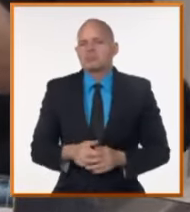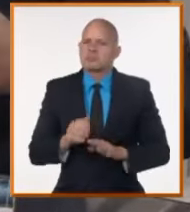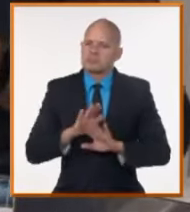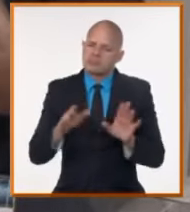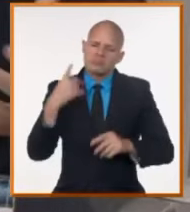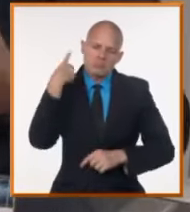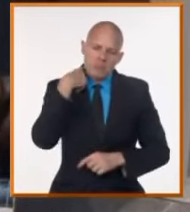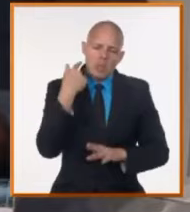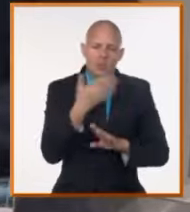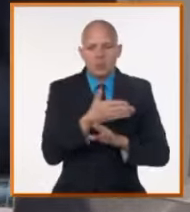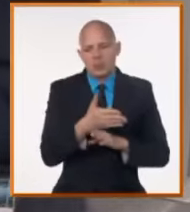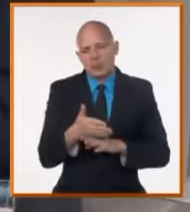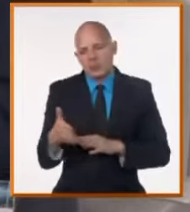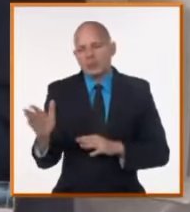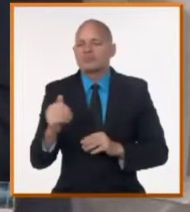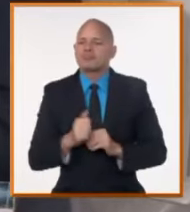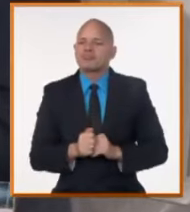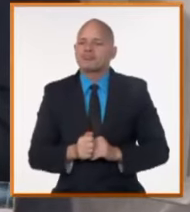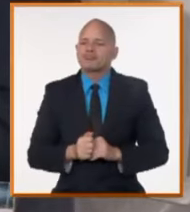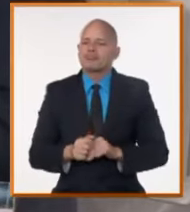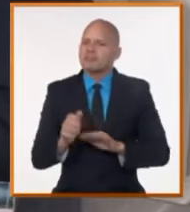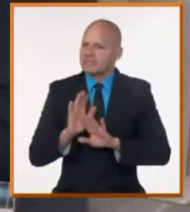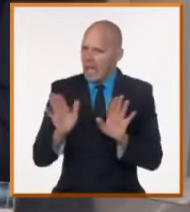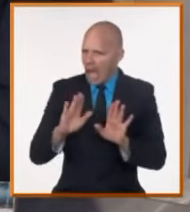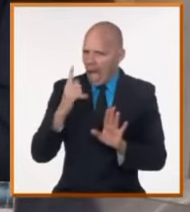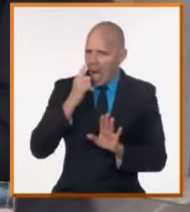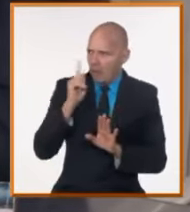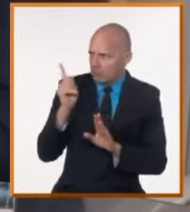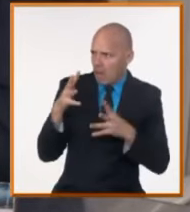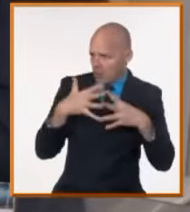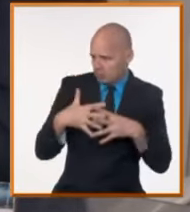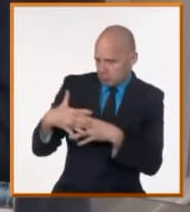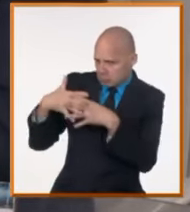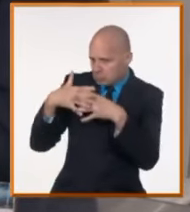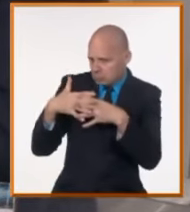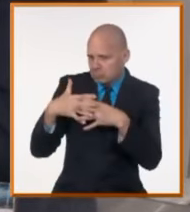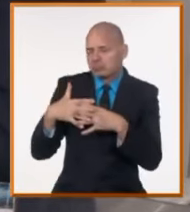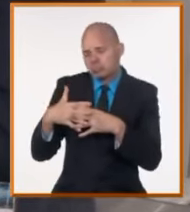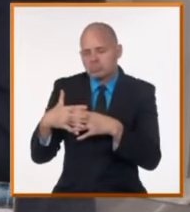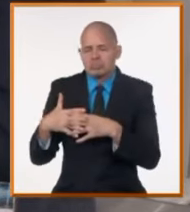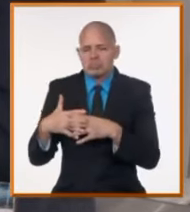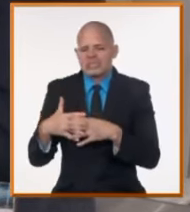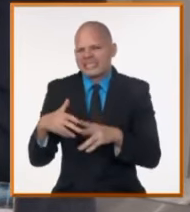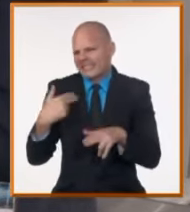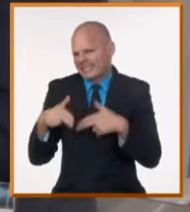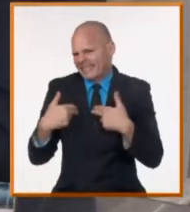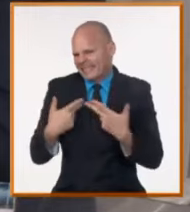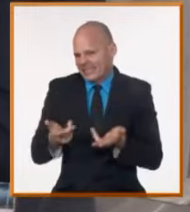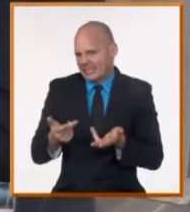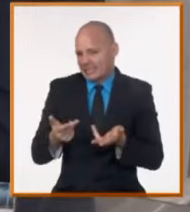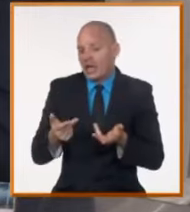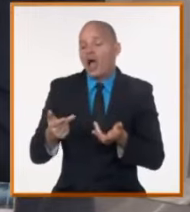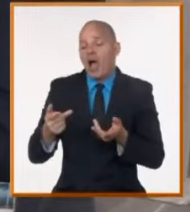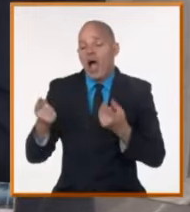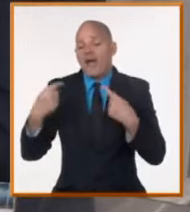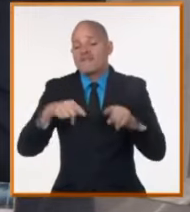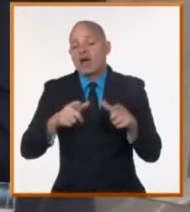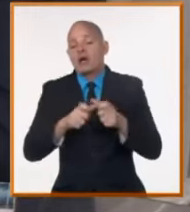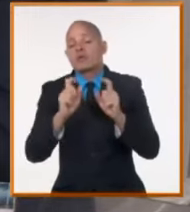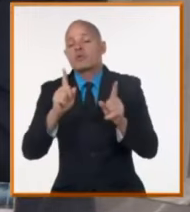Estados Unidos, los distintos mecanismos que utilizó Estados Unidos, se decidió llevar el tema al Congreso Anfitriónico de Panamá